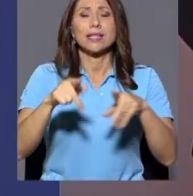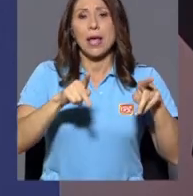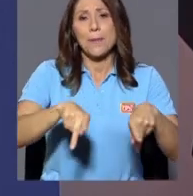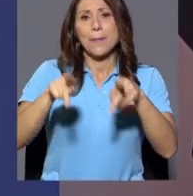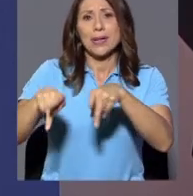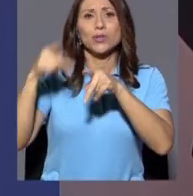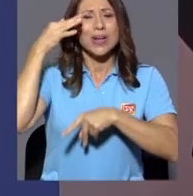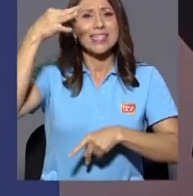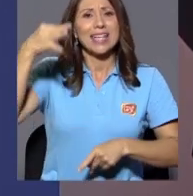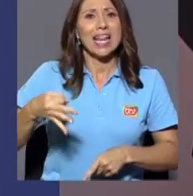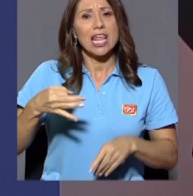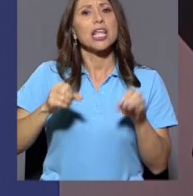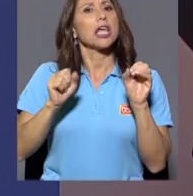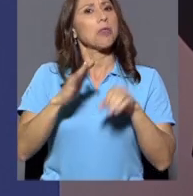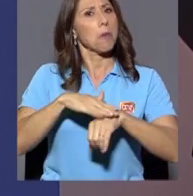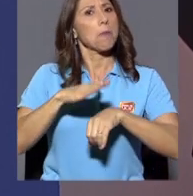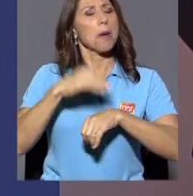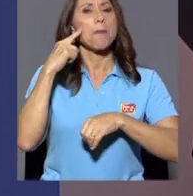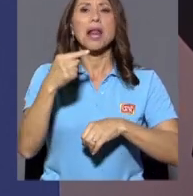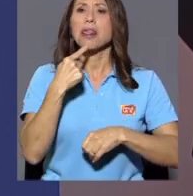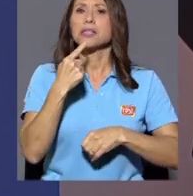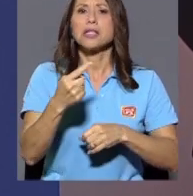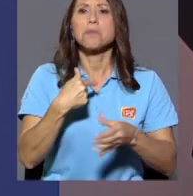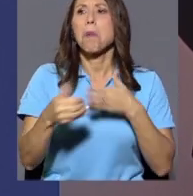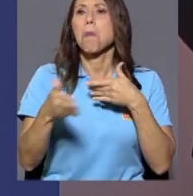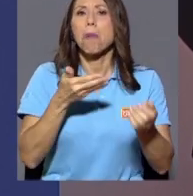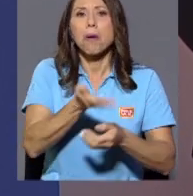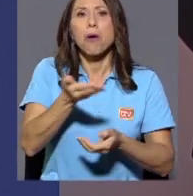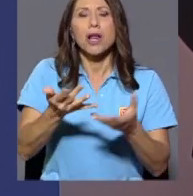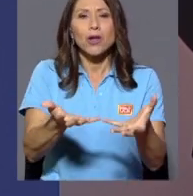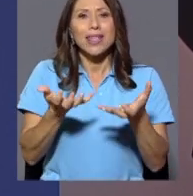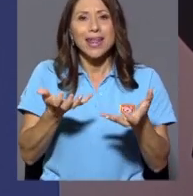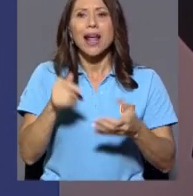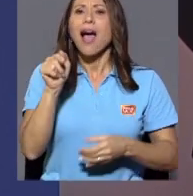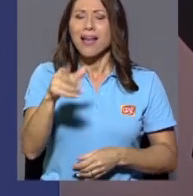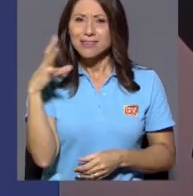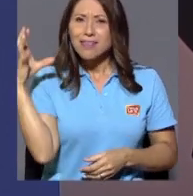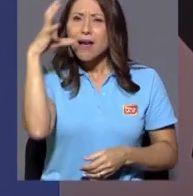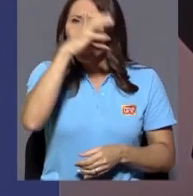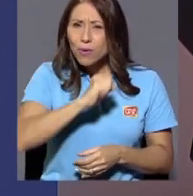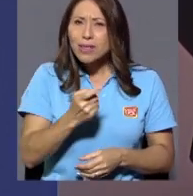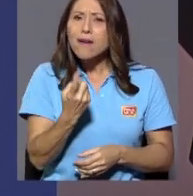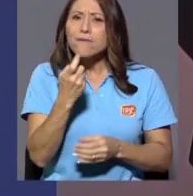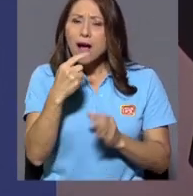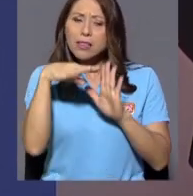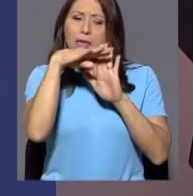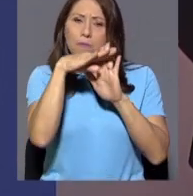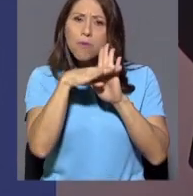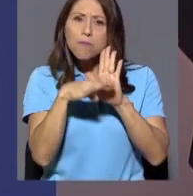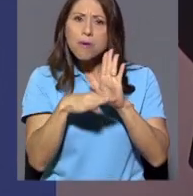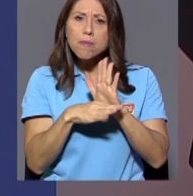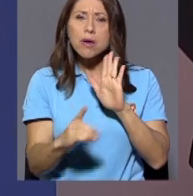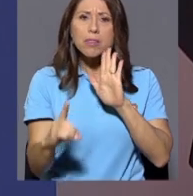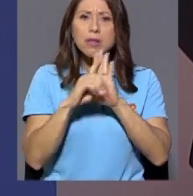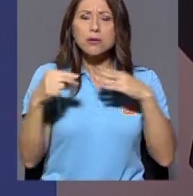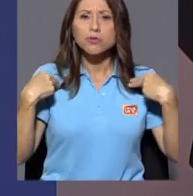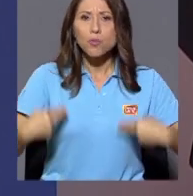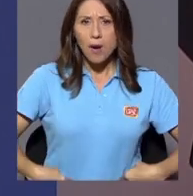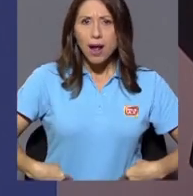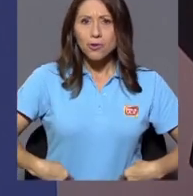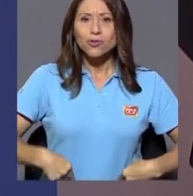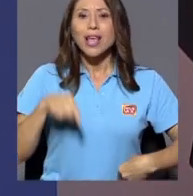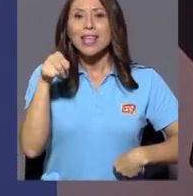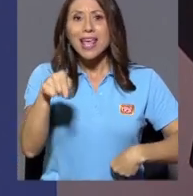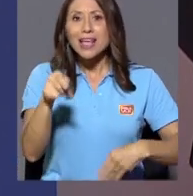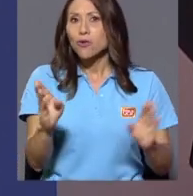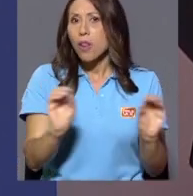creen que tienen la licencia para decir lo que quieran y que es ahí donde se nota la falta de protocolos en derechos humanos se han aplicado